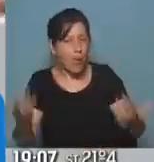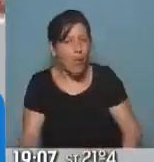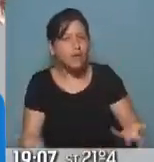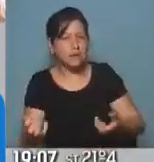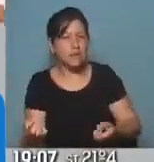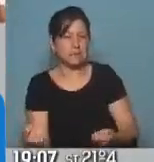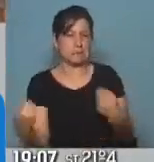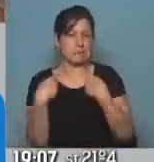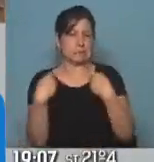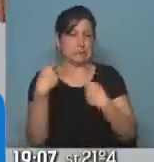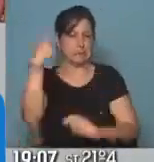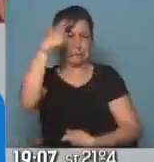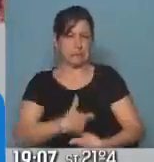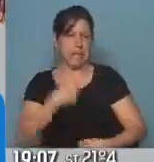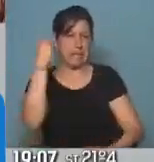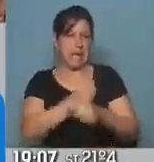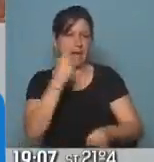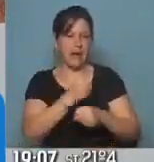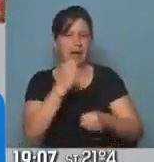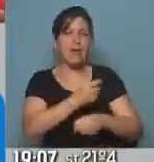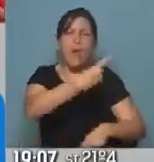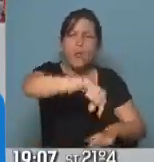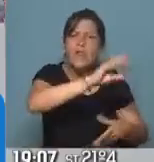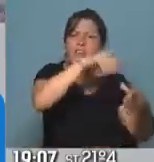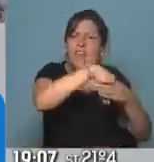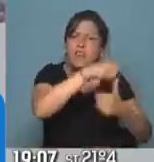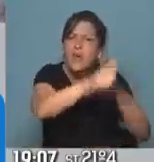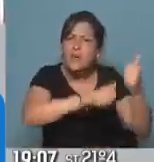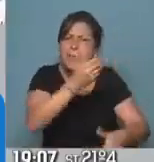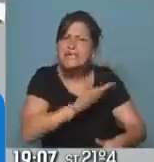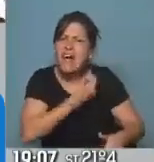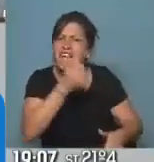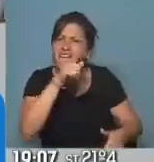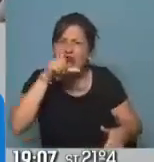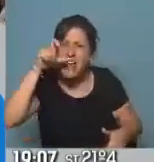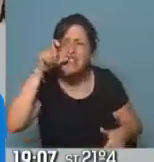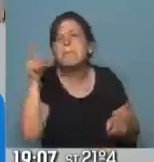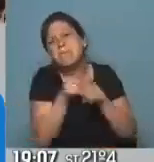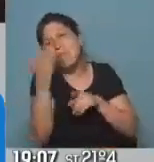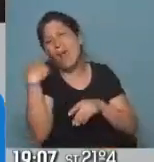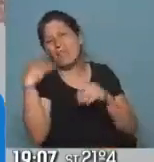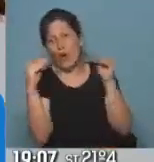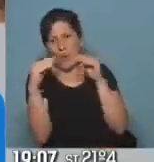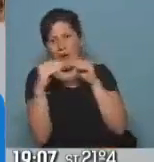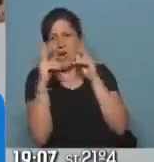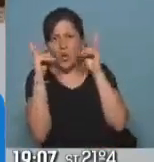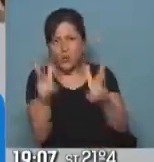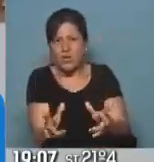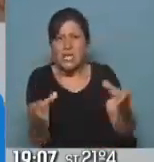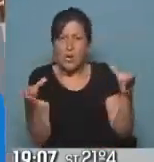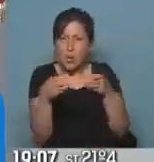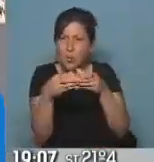La situación puntual que están atravesando ustedes en FATE. En FATE, bueno, como dijo el compañero, el grupo económico Madones